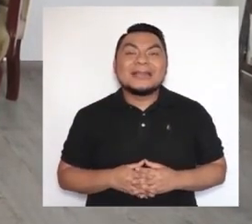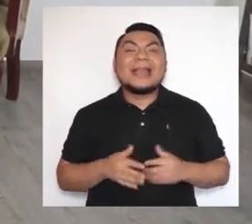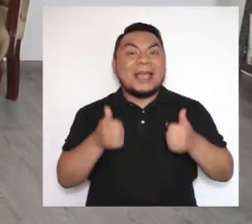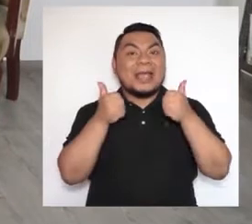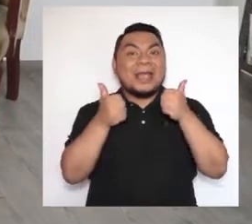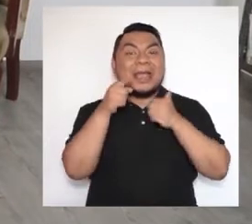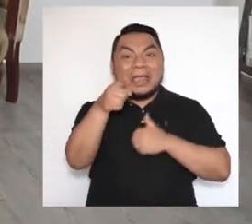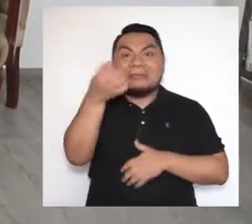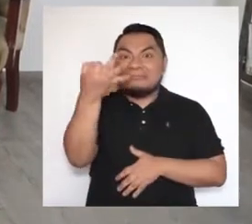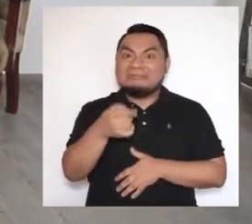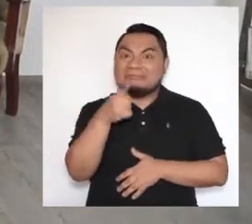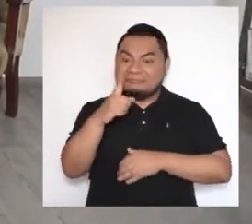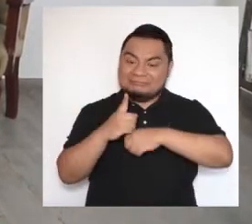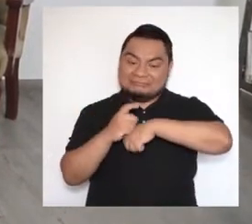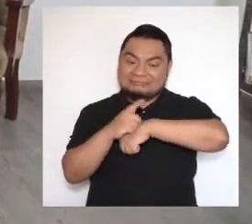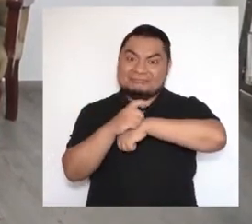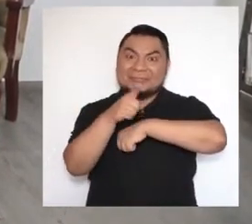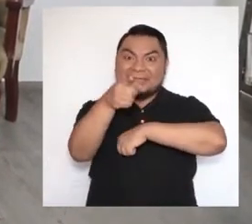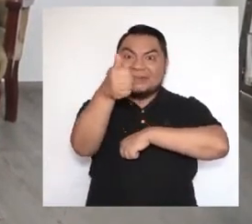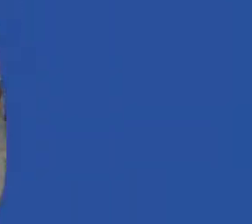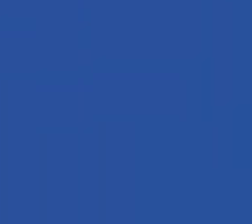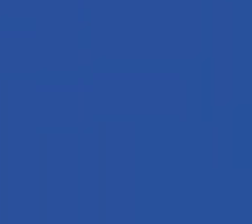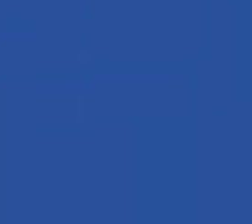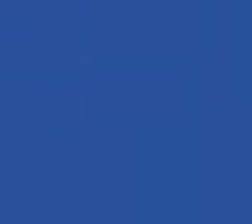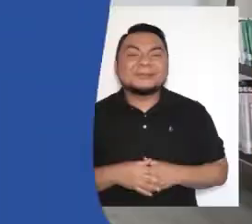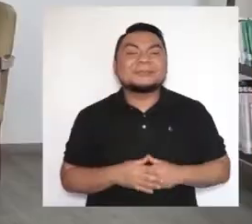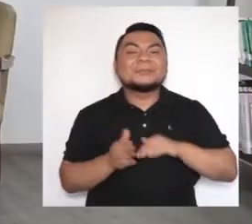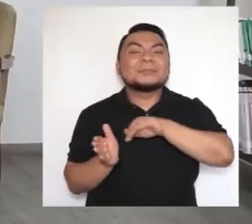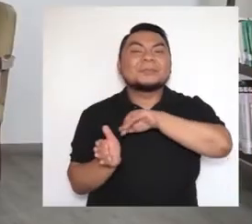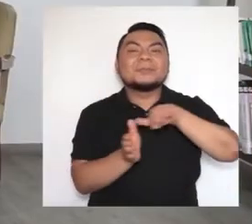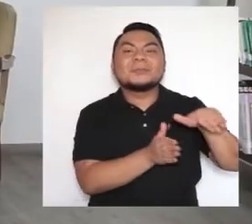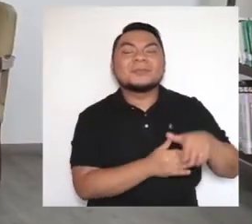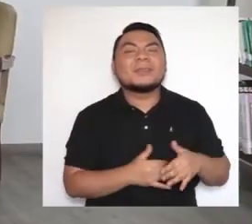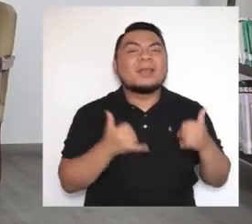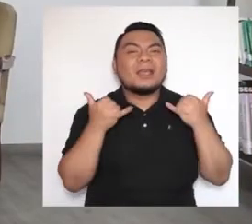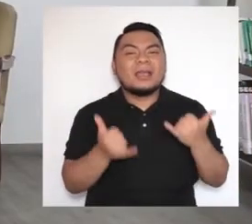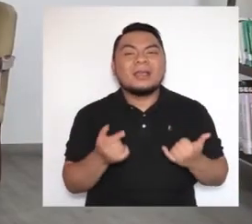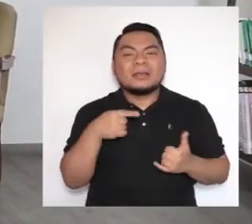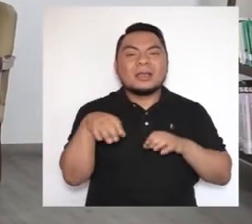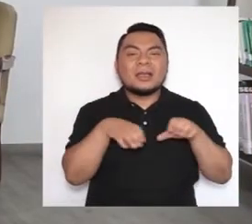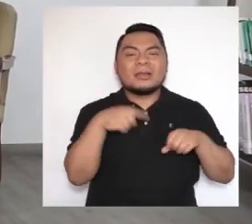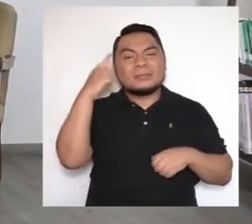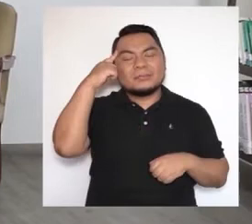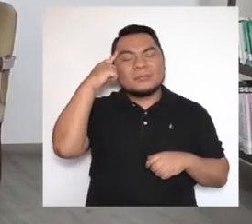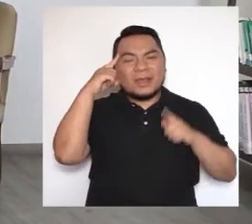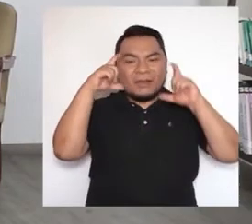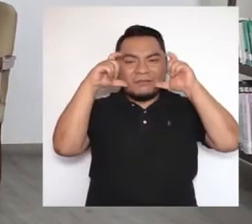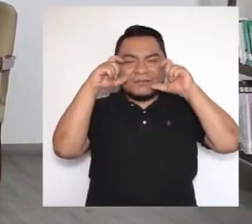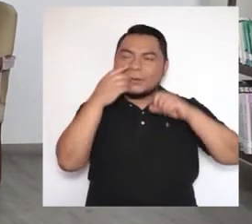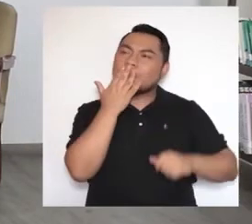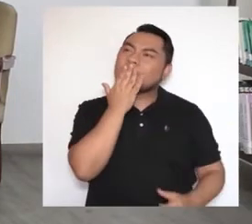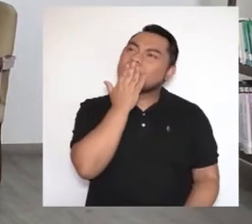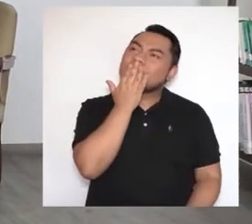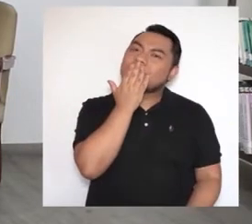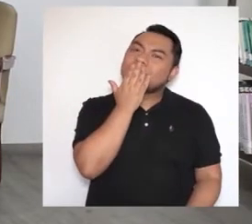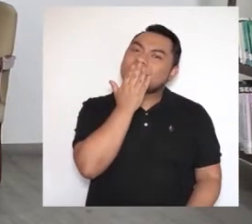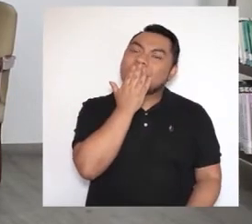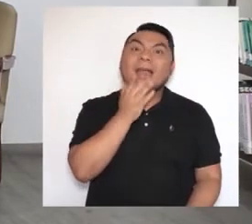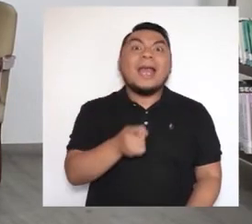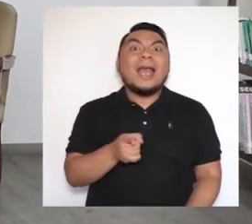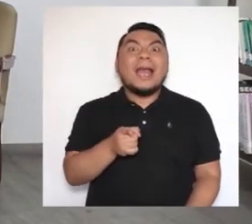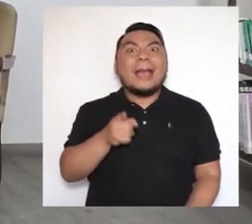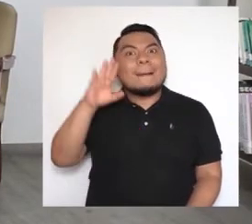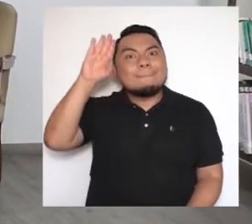¡Ah! ¡Ustedes sí son verdaderas orugas! Ahora vamos a hacer una foto de...